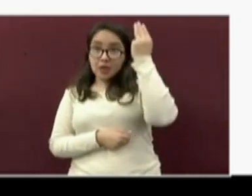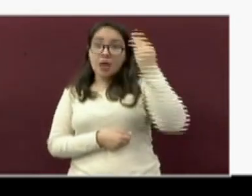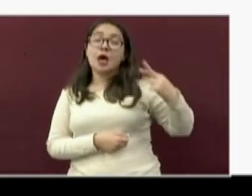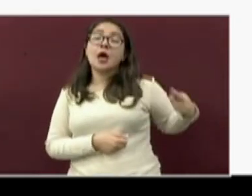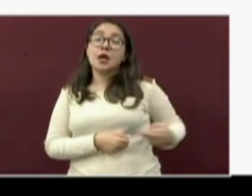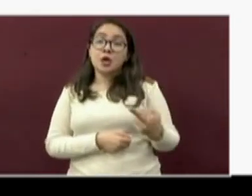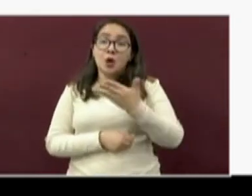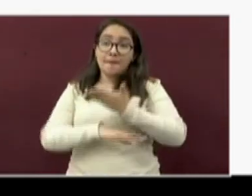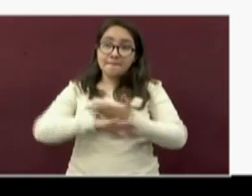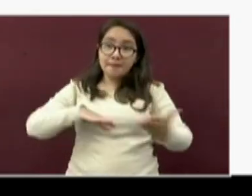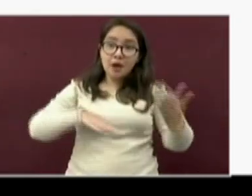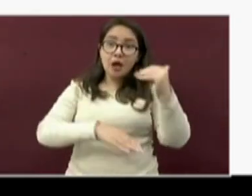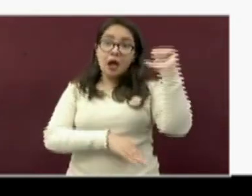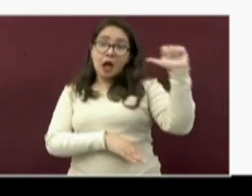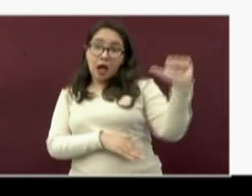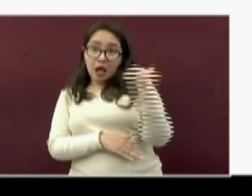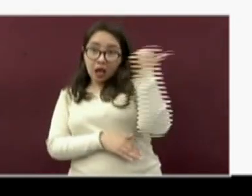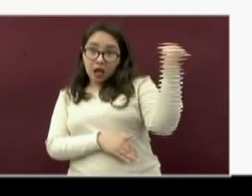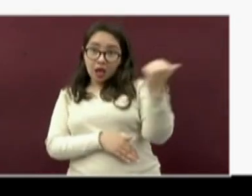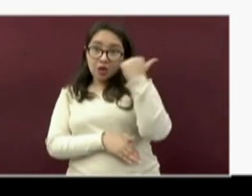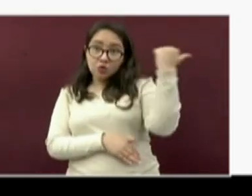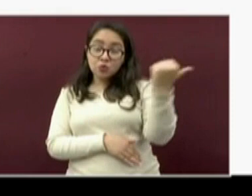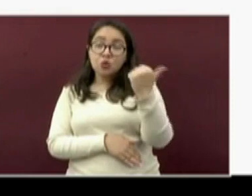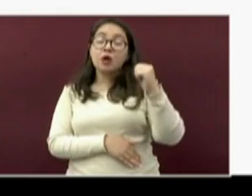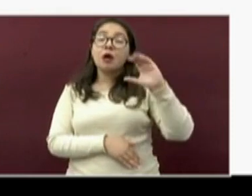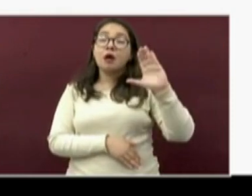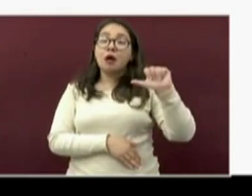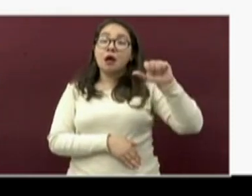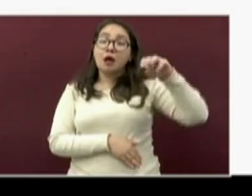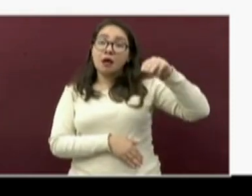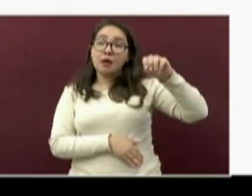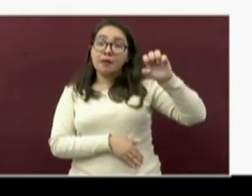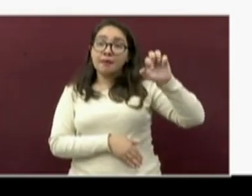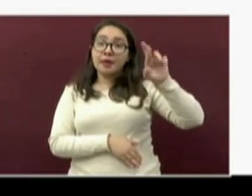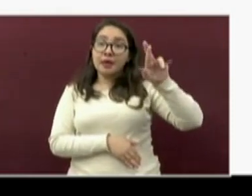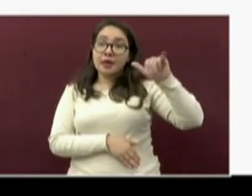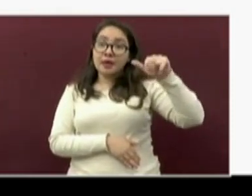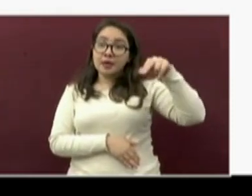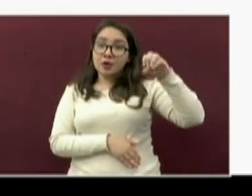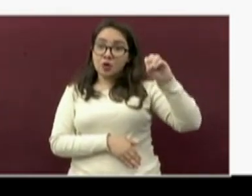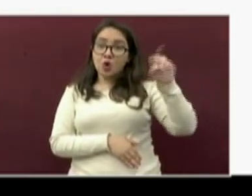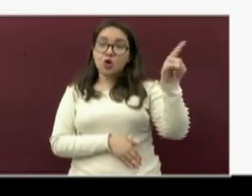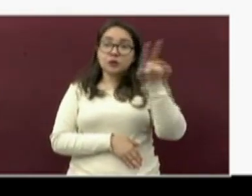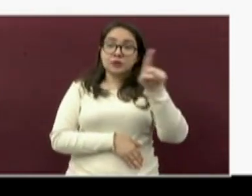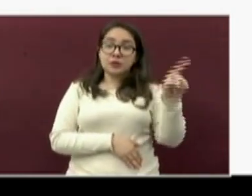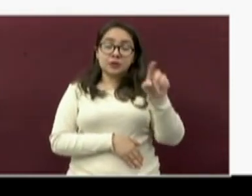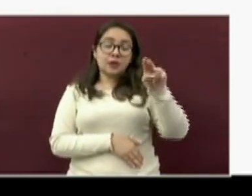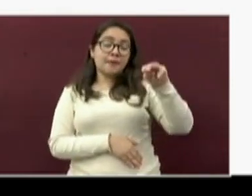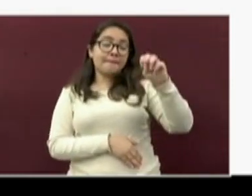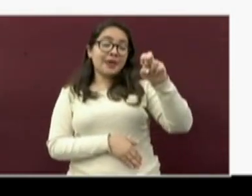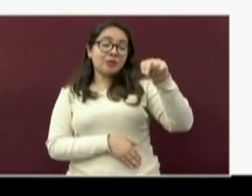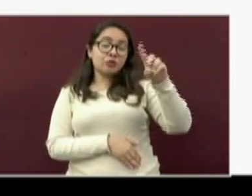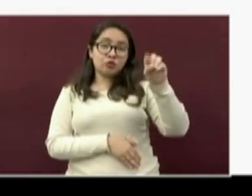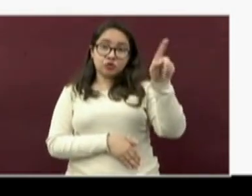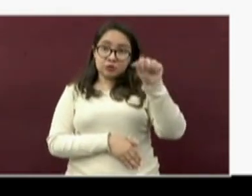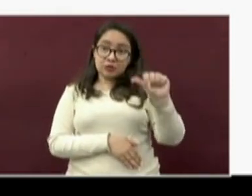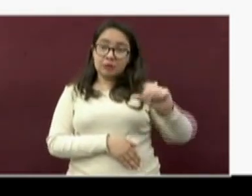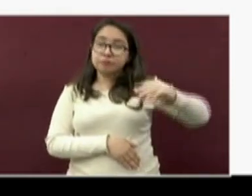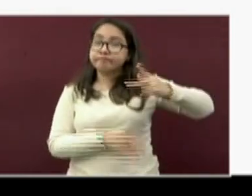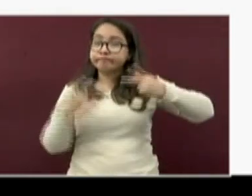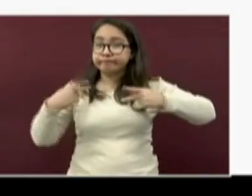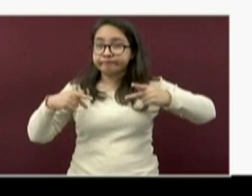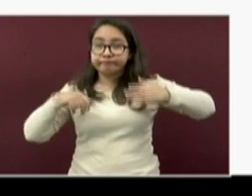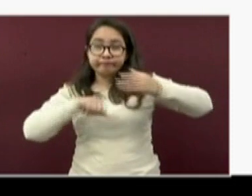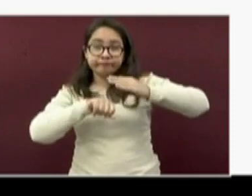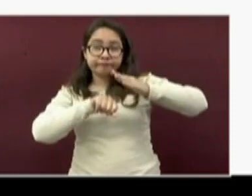camerino z mendoza tienen pacientes que recién se enfermaron y